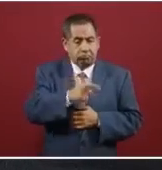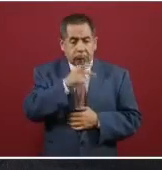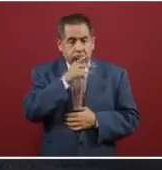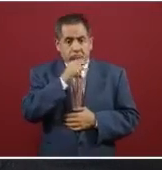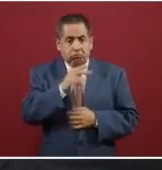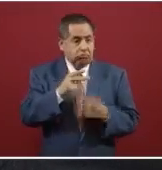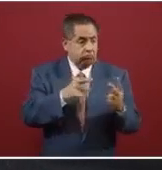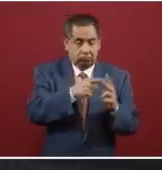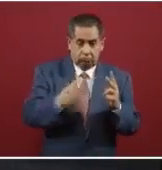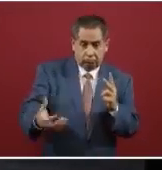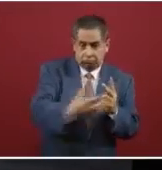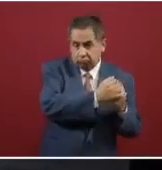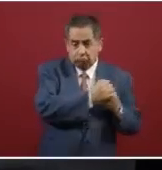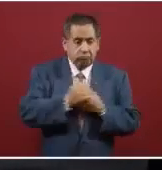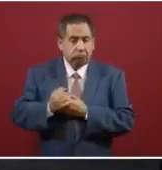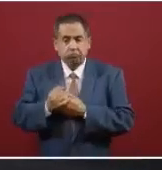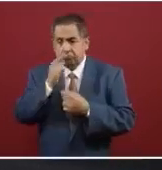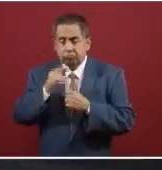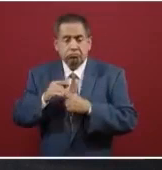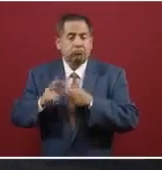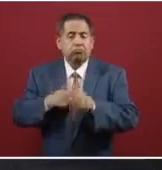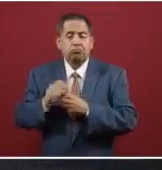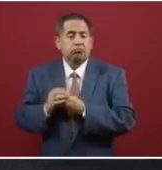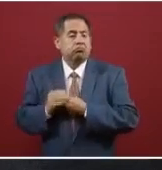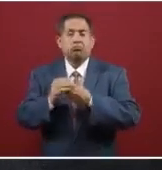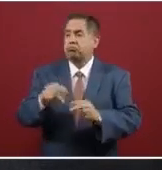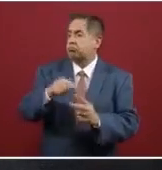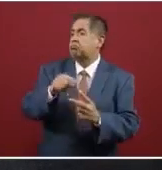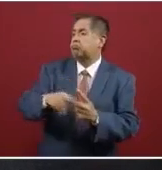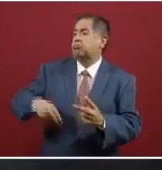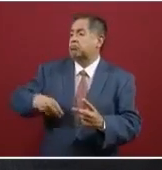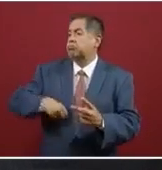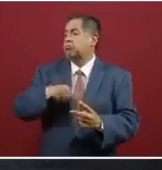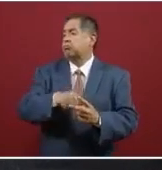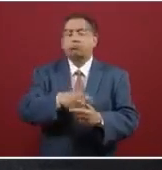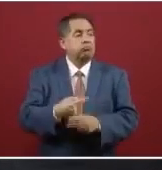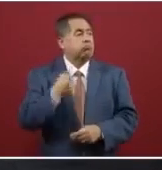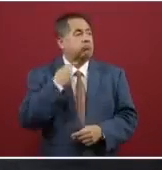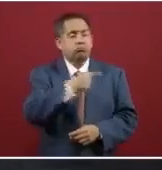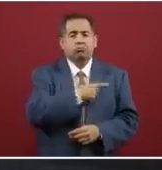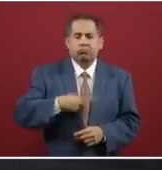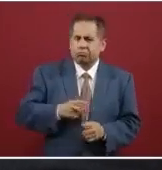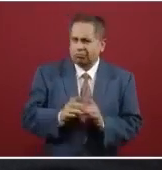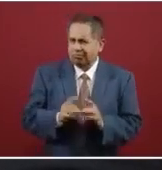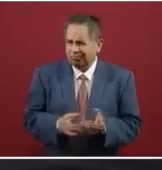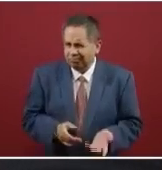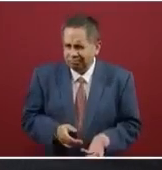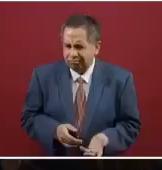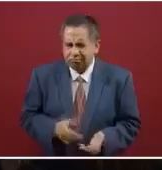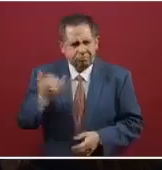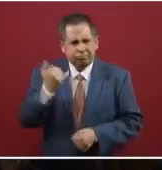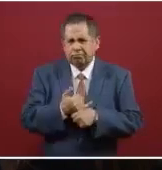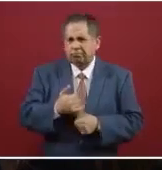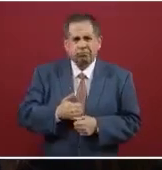fueron secuestrados por judiciales y luego presentados como culpables de homicidio de un empresario. Este tipo de